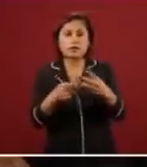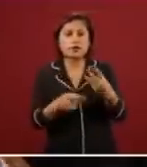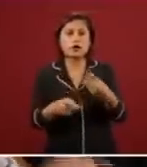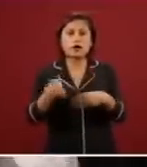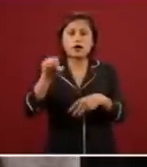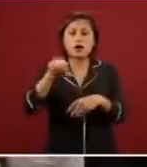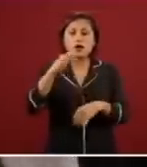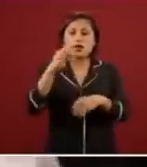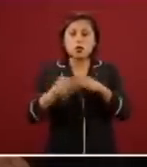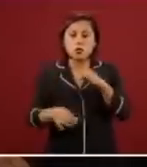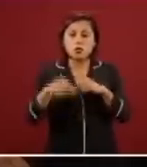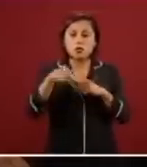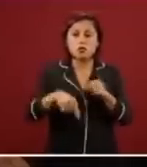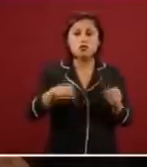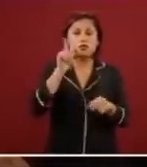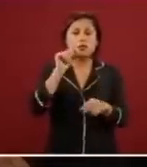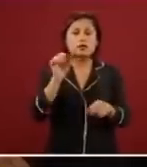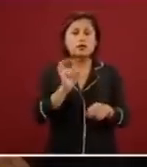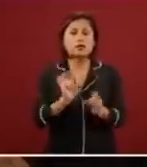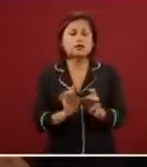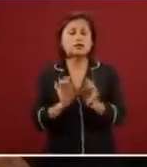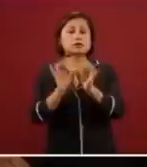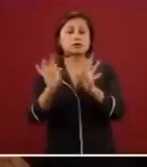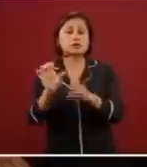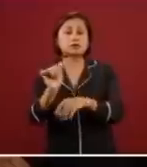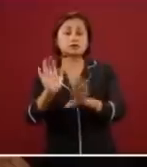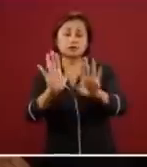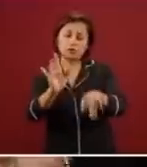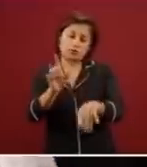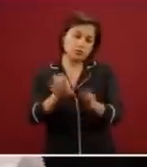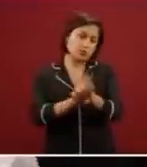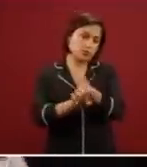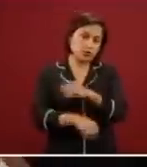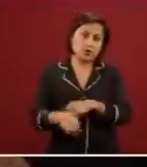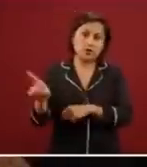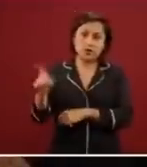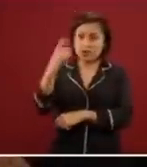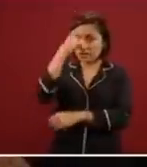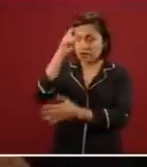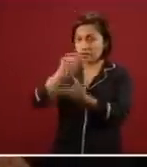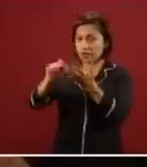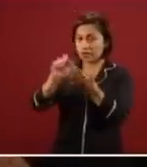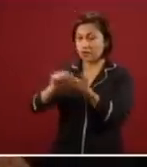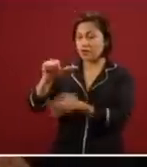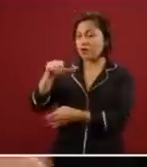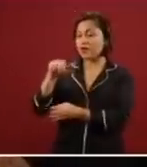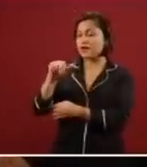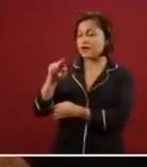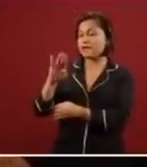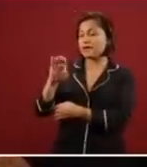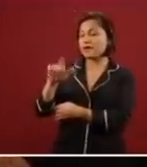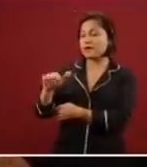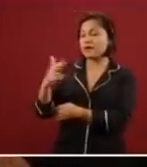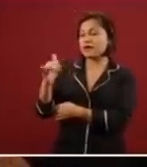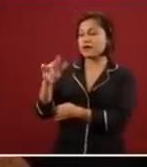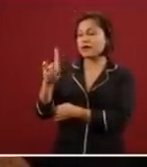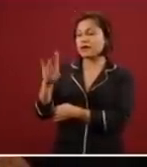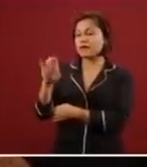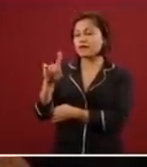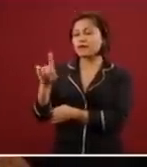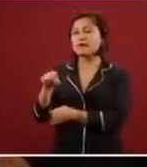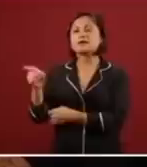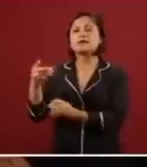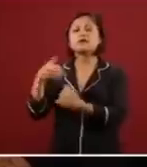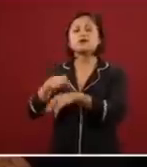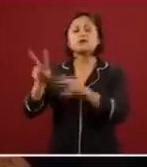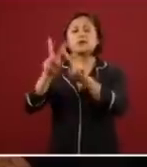y así sucesivamente. Por ejemplo, en uno de los libros de Anabel Hernández Y a propósito del tema de las empresas